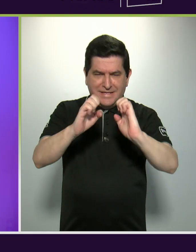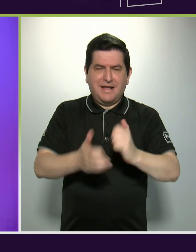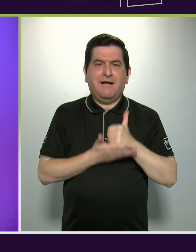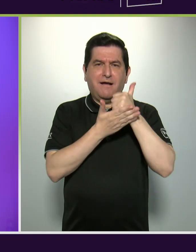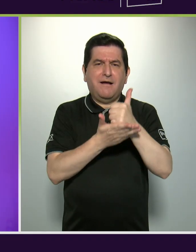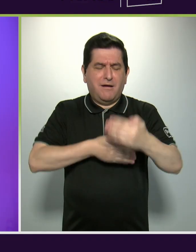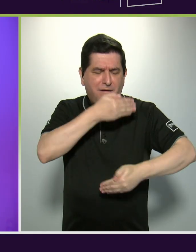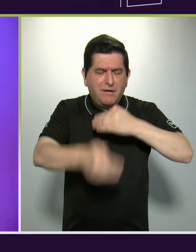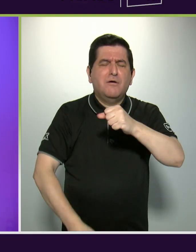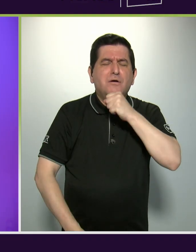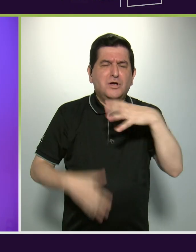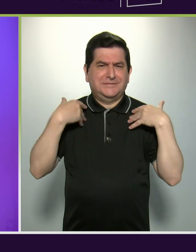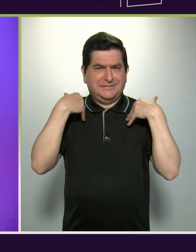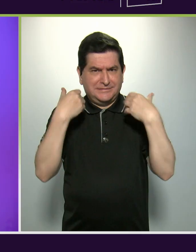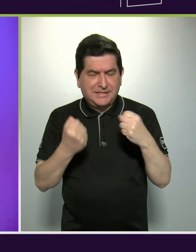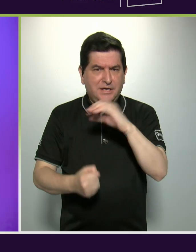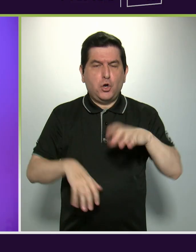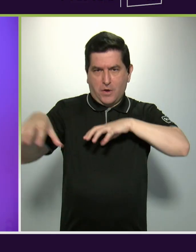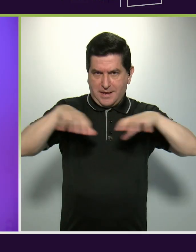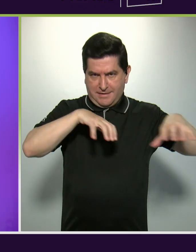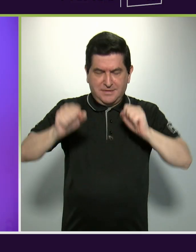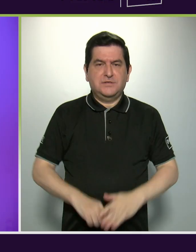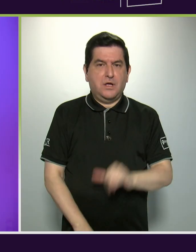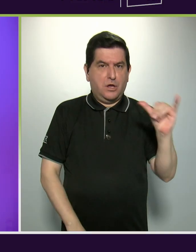el envejecimiento saludable y activo,